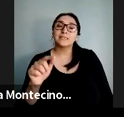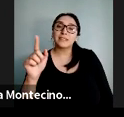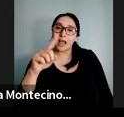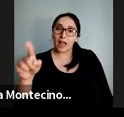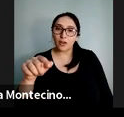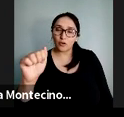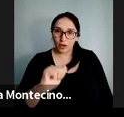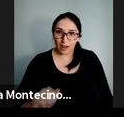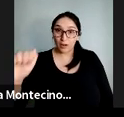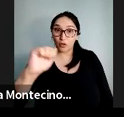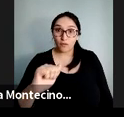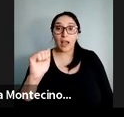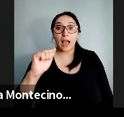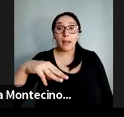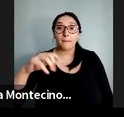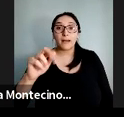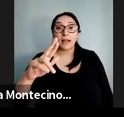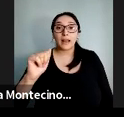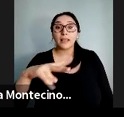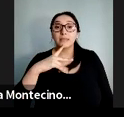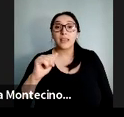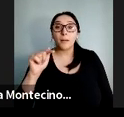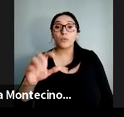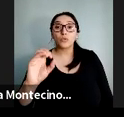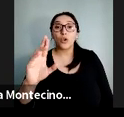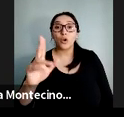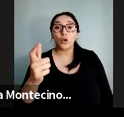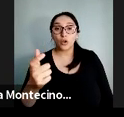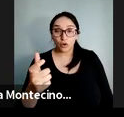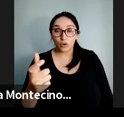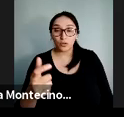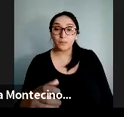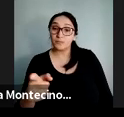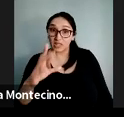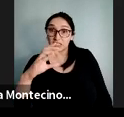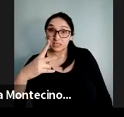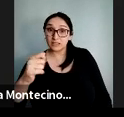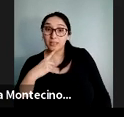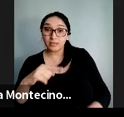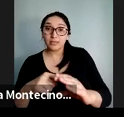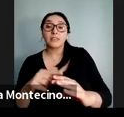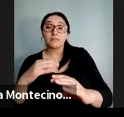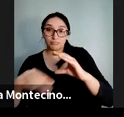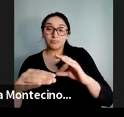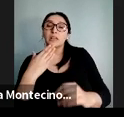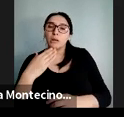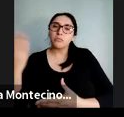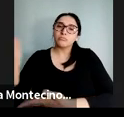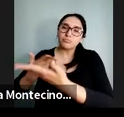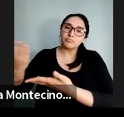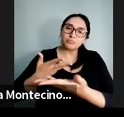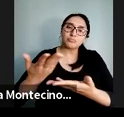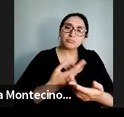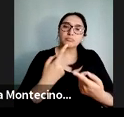voces@amarantas.org, que lo voy a dejar copiado de nuevo en el chat. Ahí también estamos recibiendo casos y distintos tipos